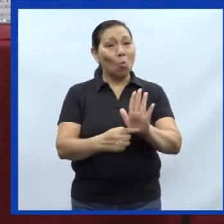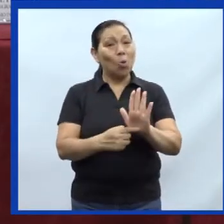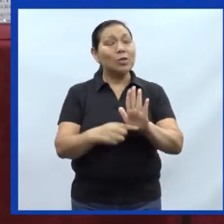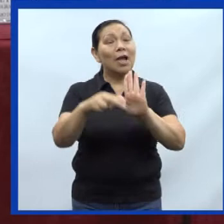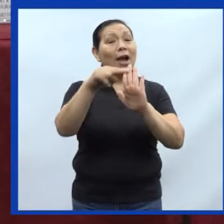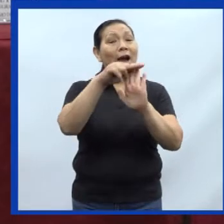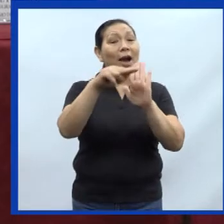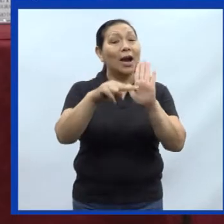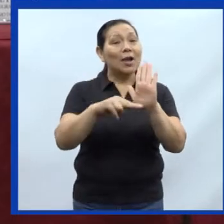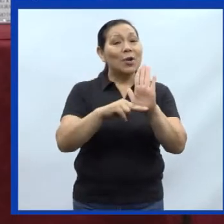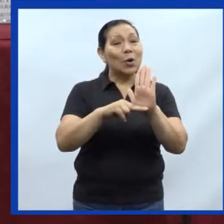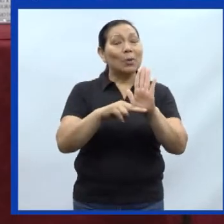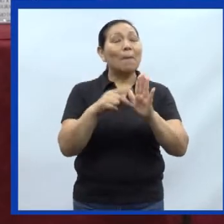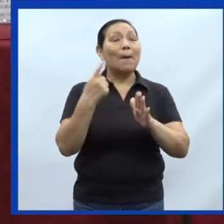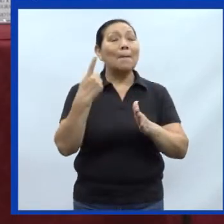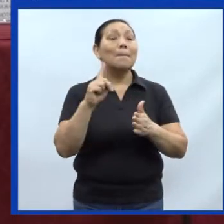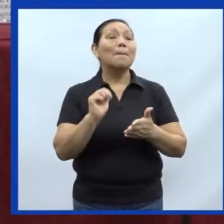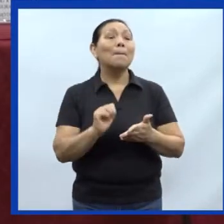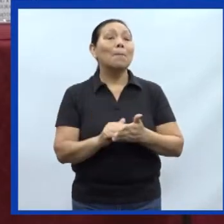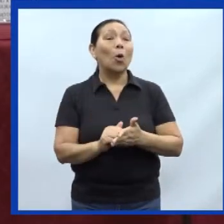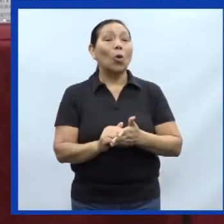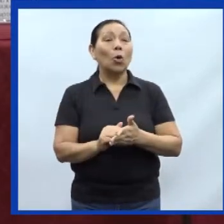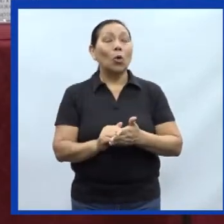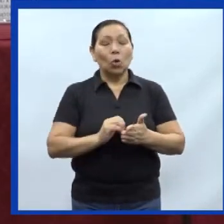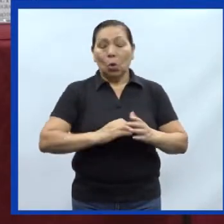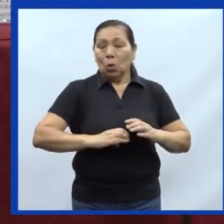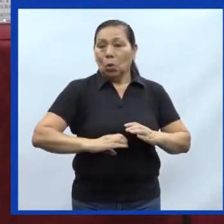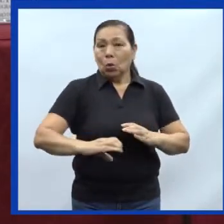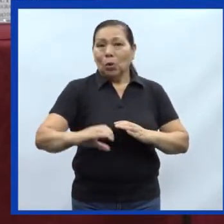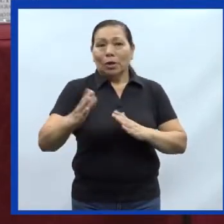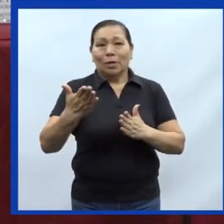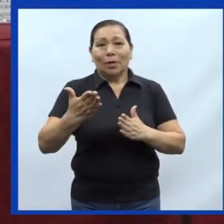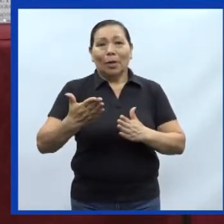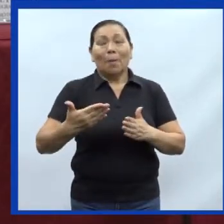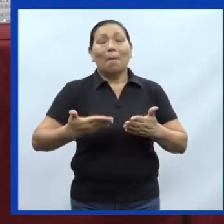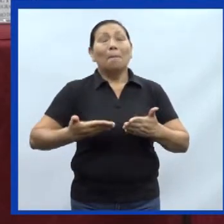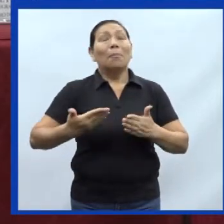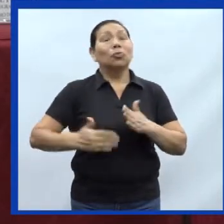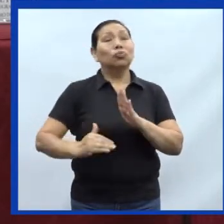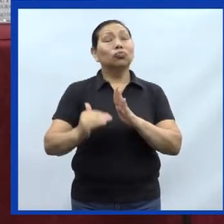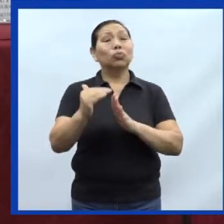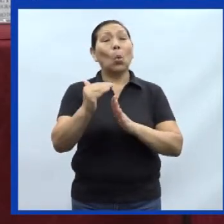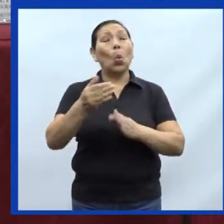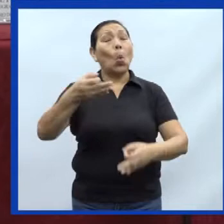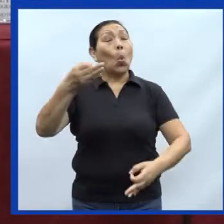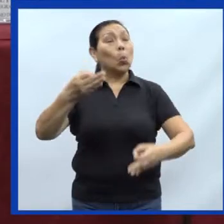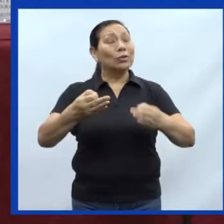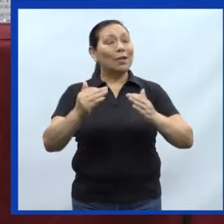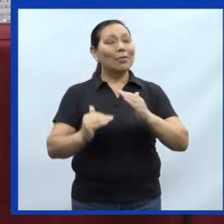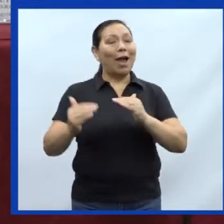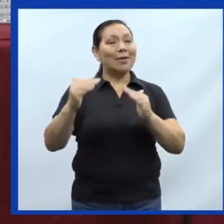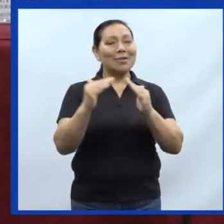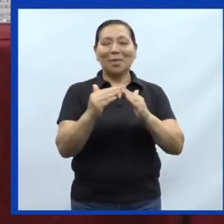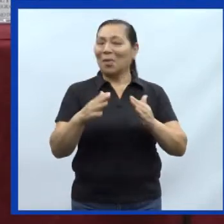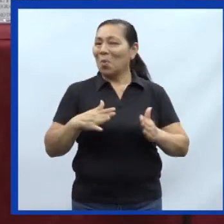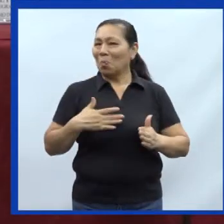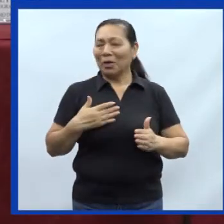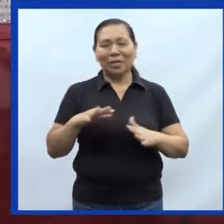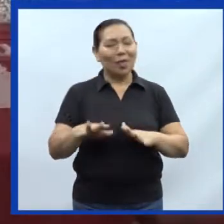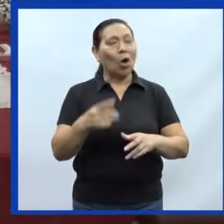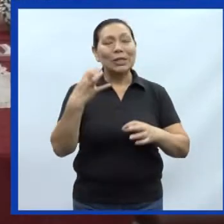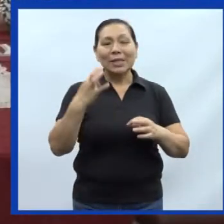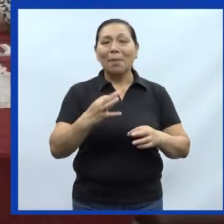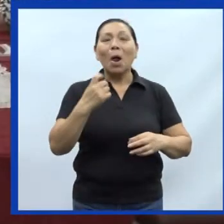las normas establecidas por la alfombra roja del interior del Palacio de Justicia en la Corte Suprema, que nadie podía